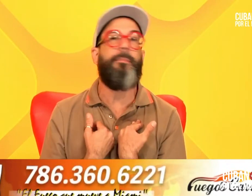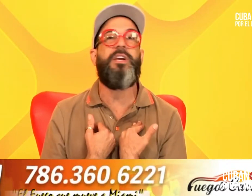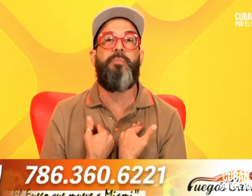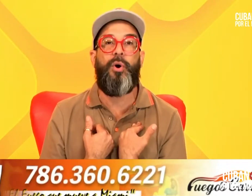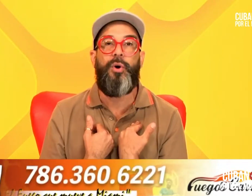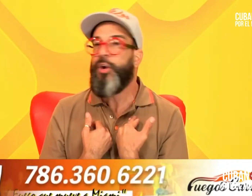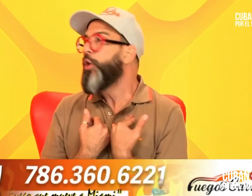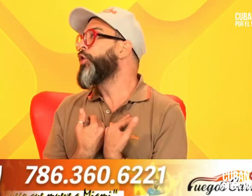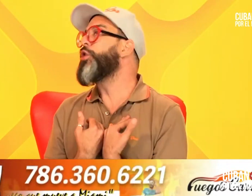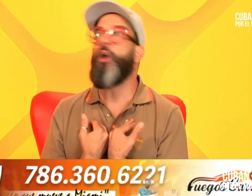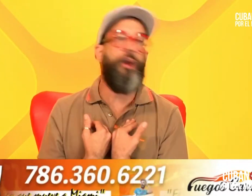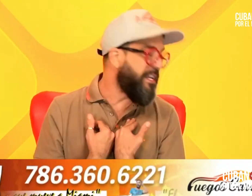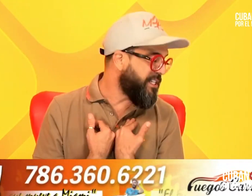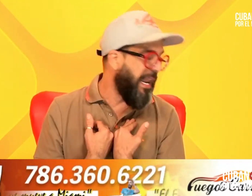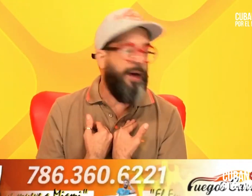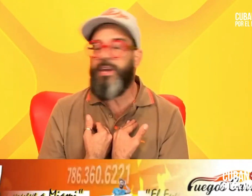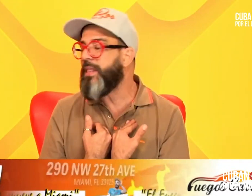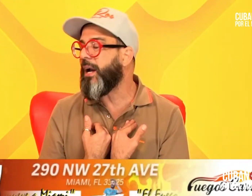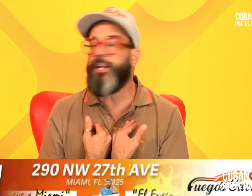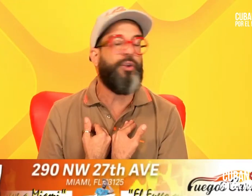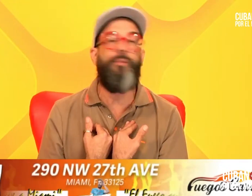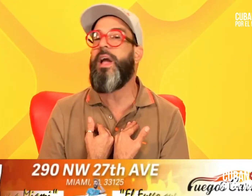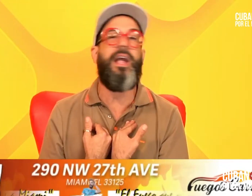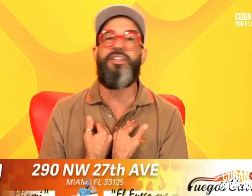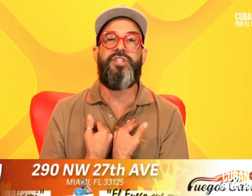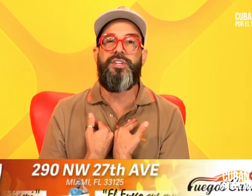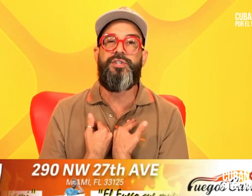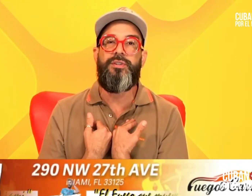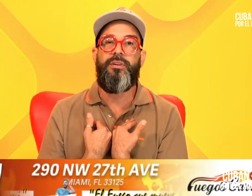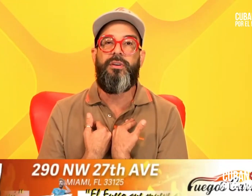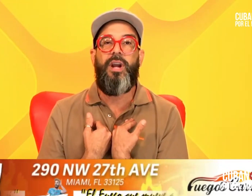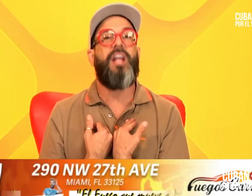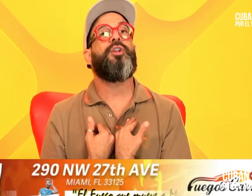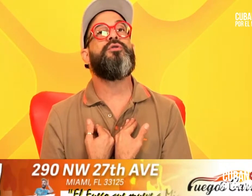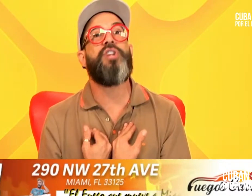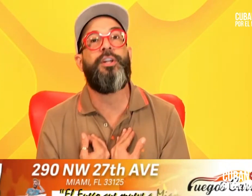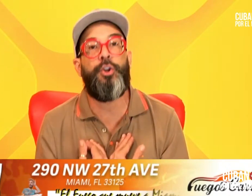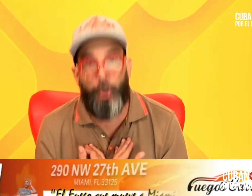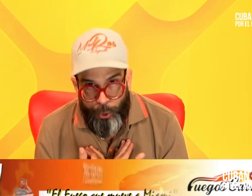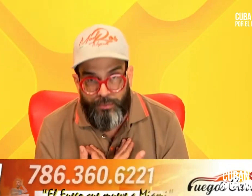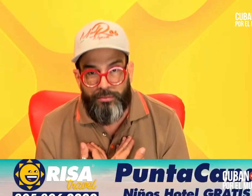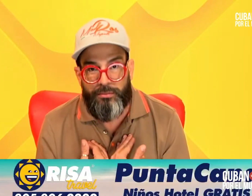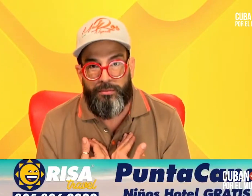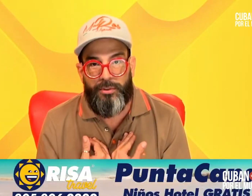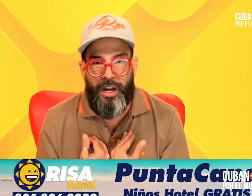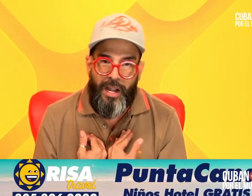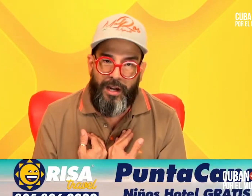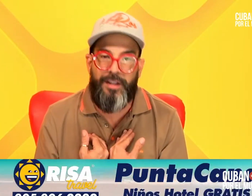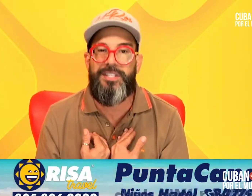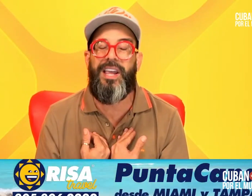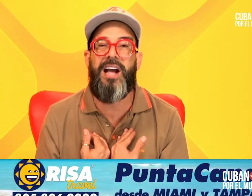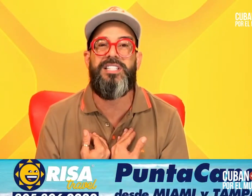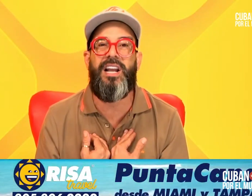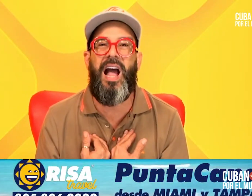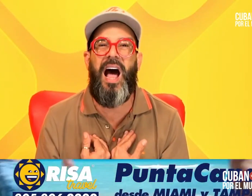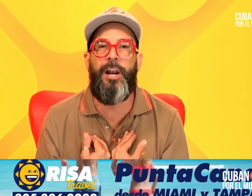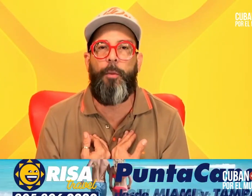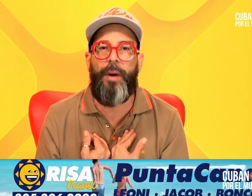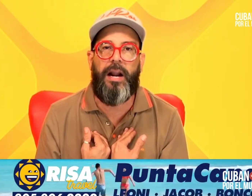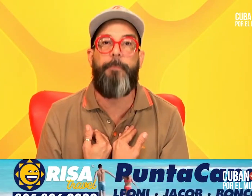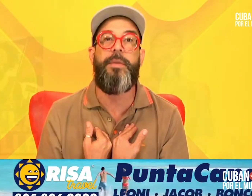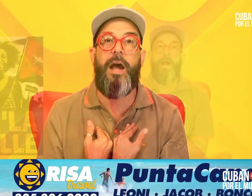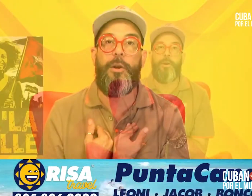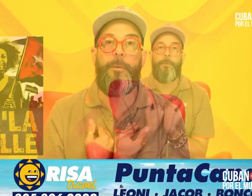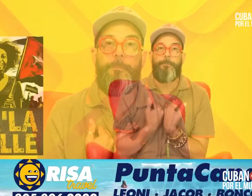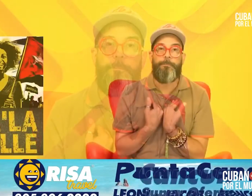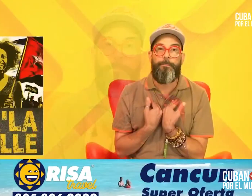ahora mismo No es la vida que tú mereces entonces tú tienes que hacer algo